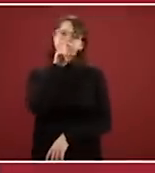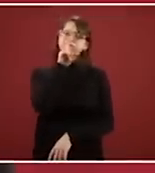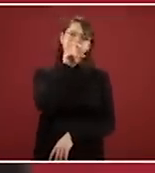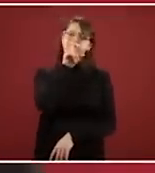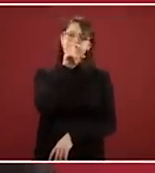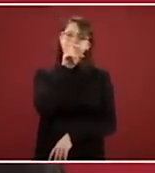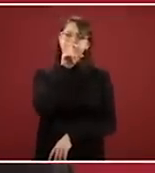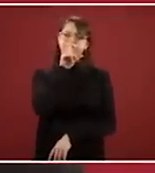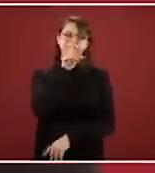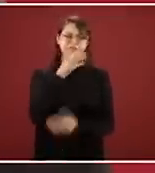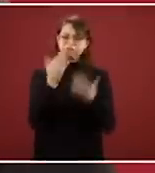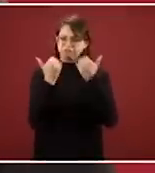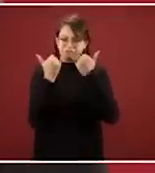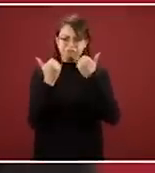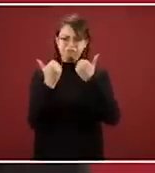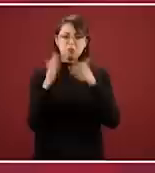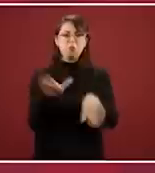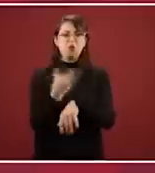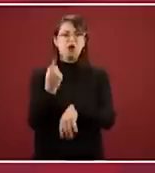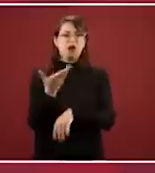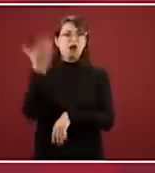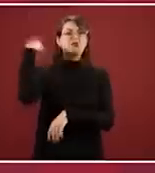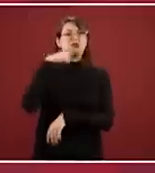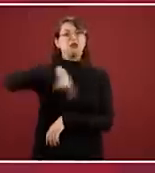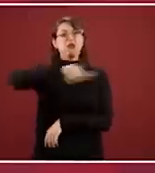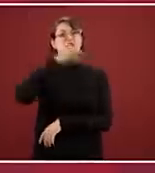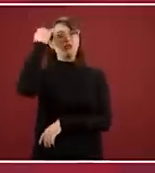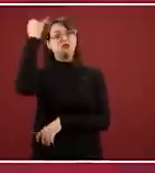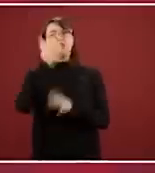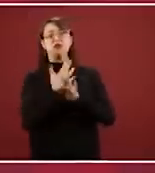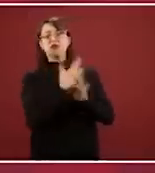pensaba de manera absurda